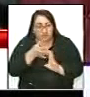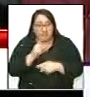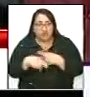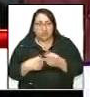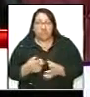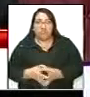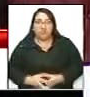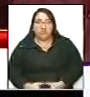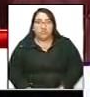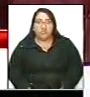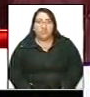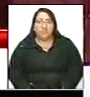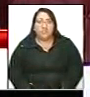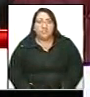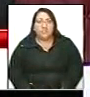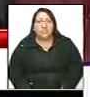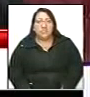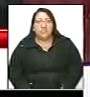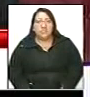siguiente, ¿no?